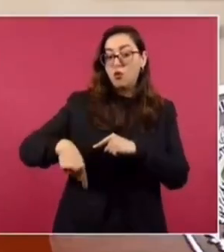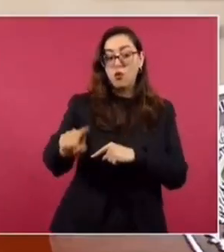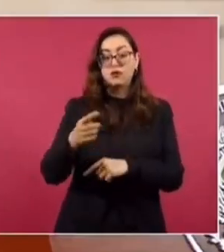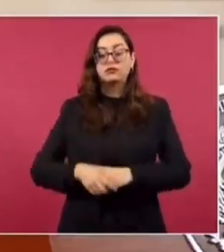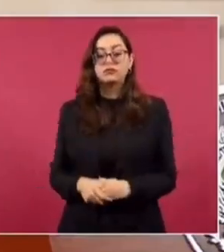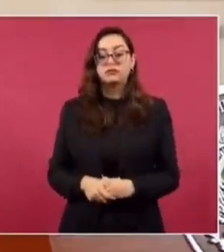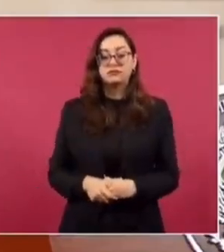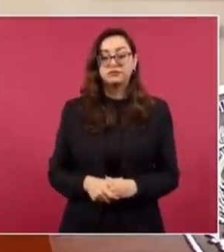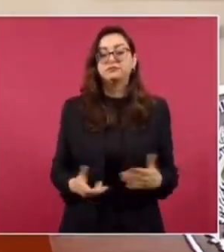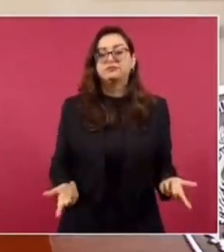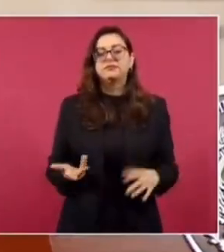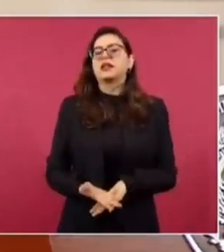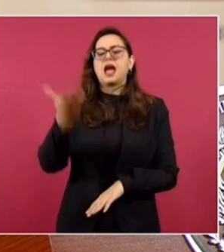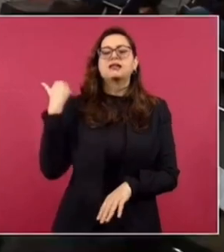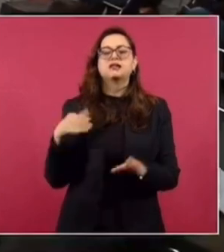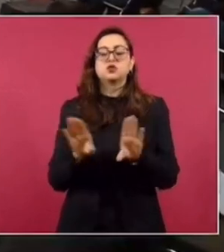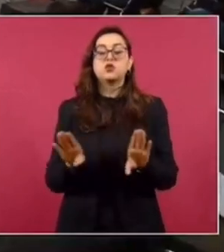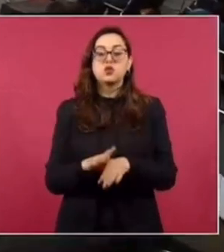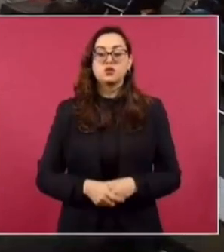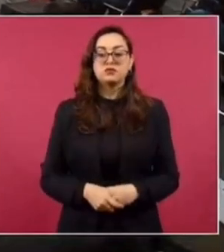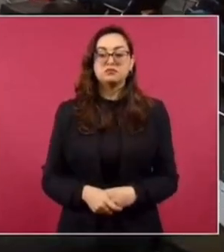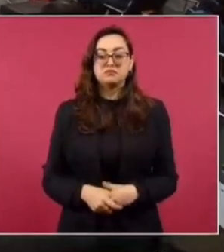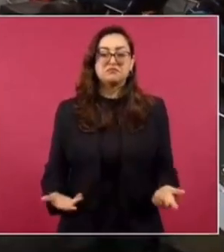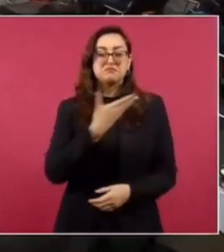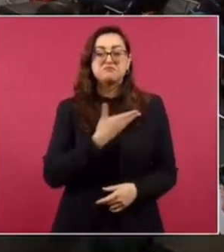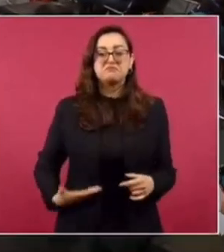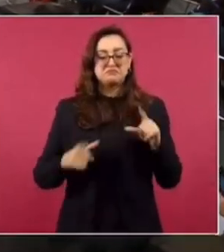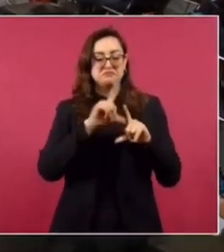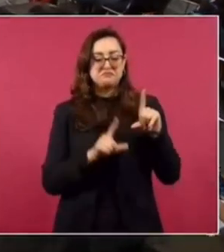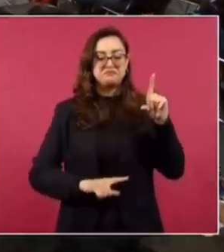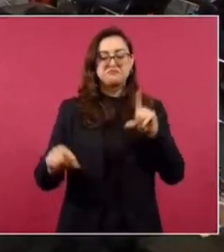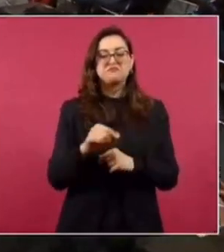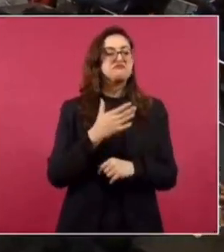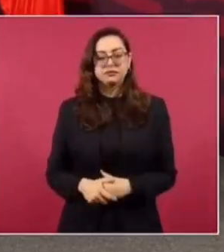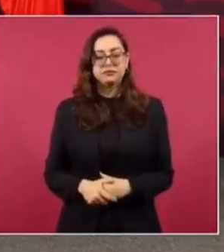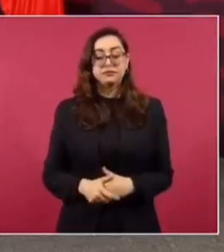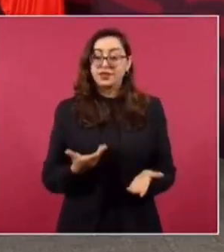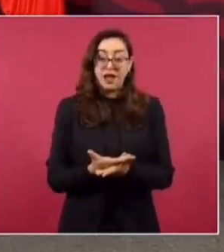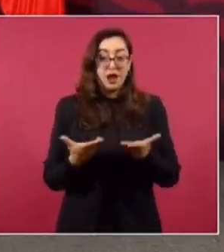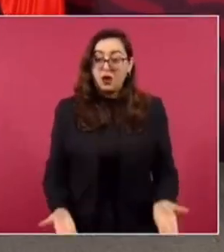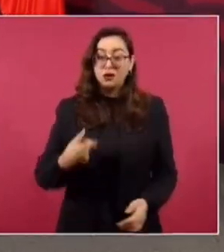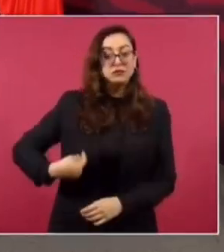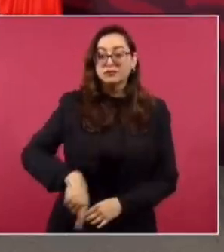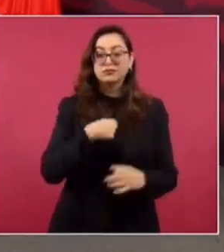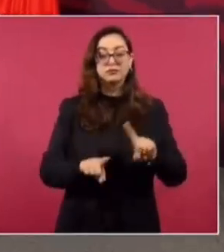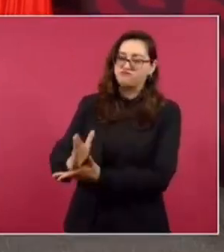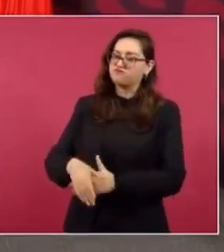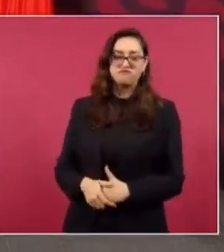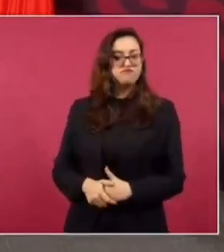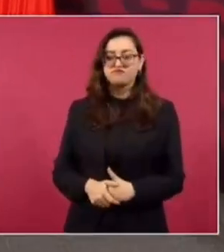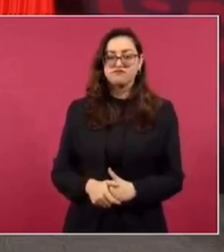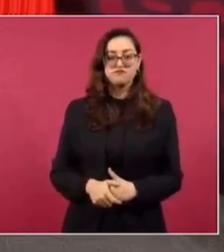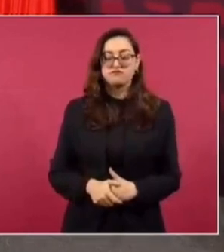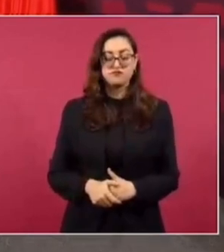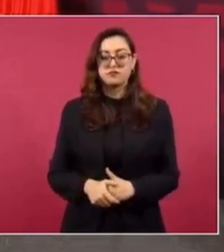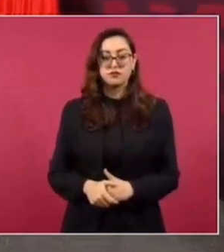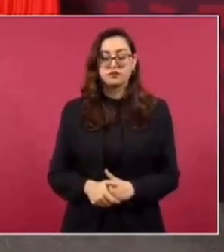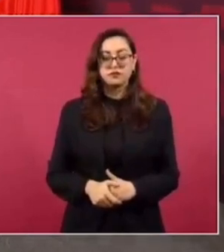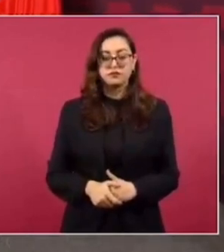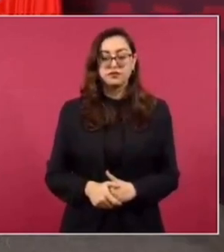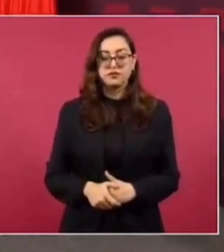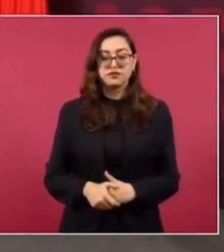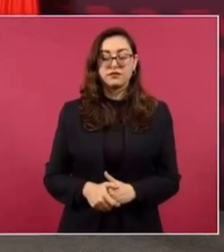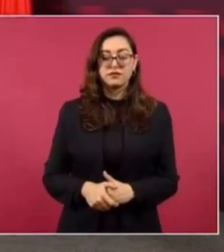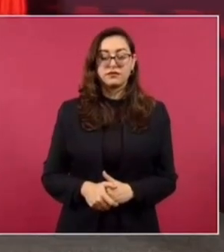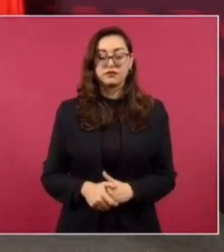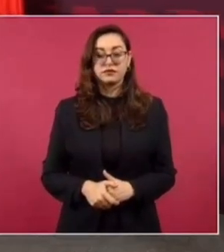presidente. ¿Cómo era antes? Pues el presidente de la República lo nombraba. Pero nosotros no tenemos mayoría. Ni